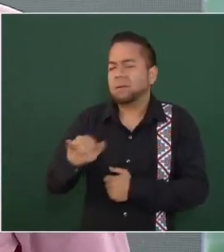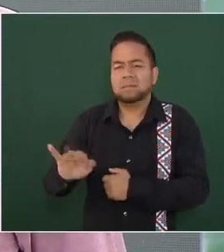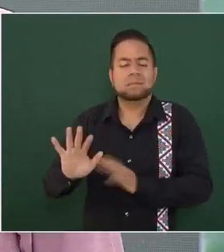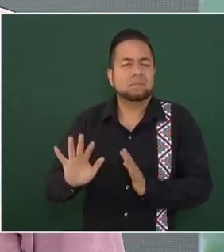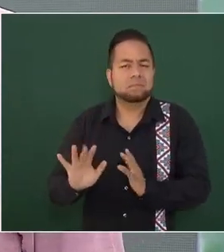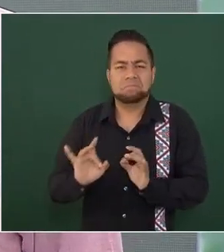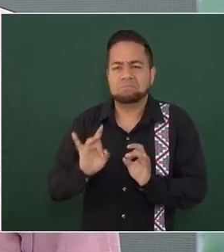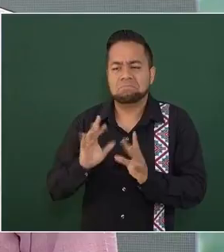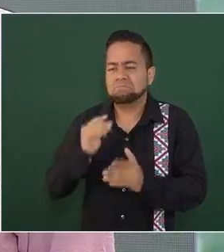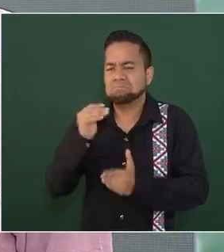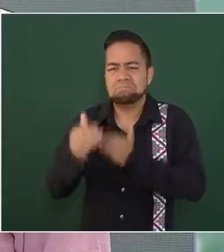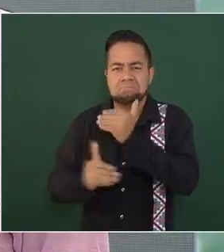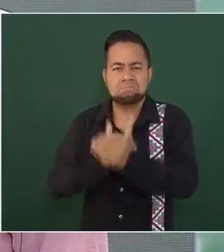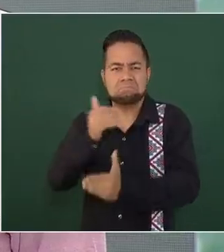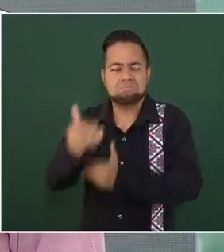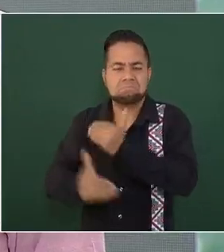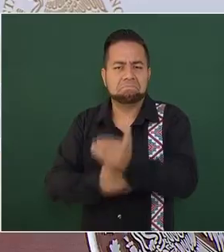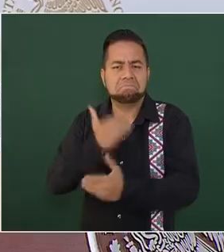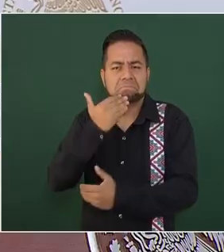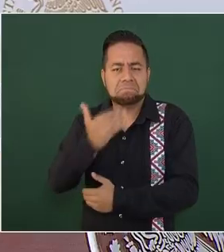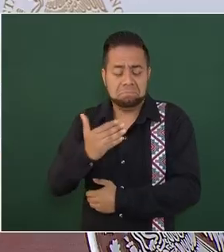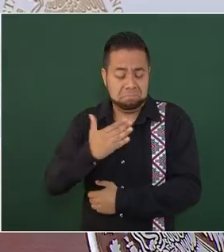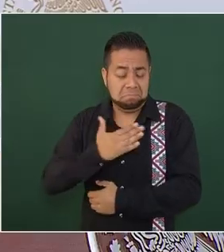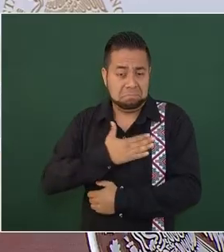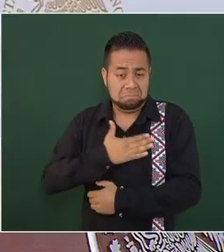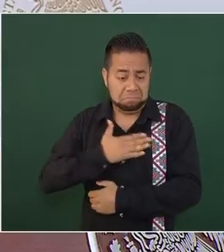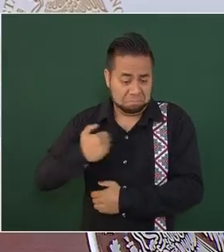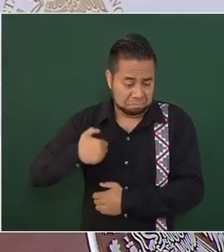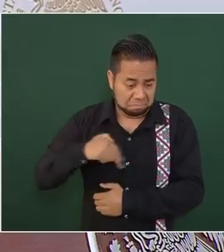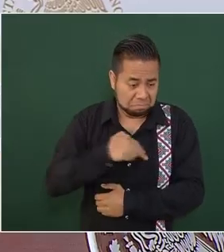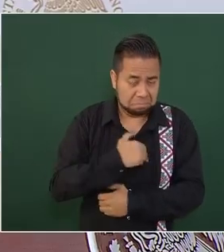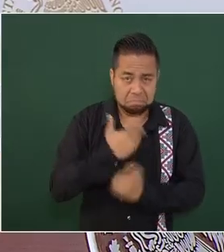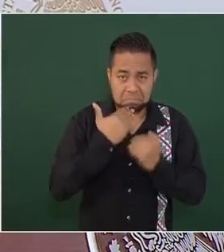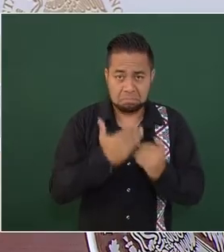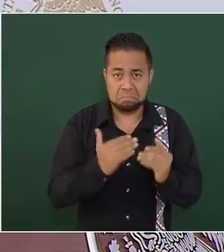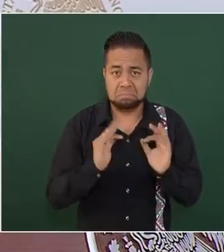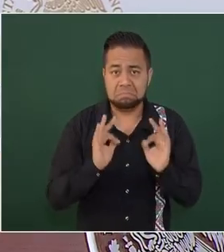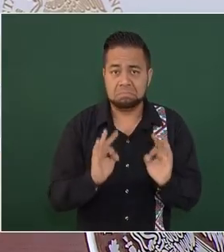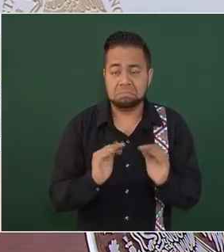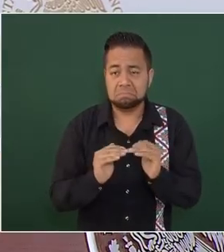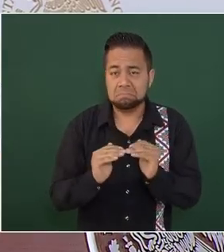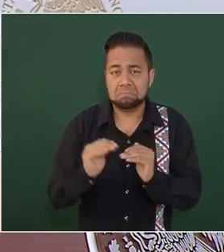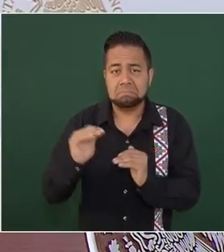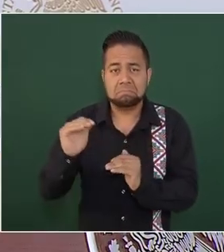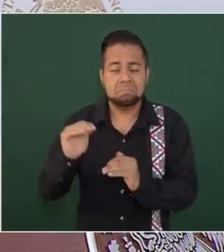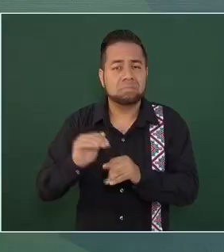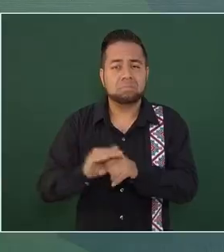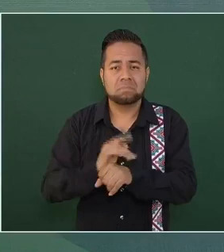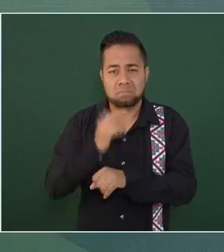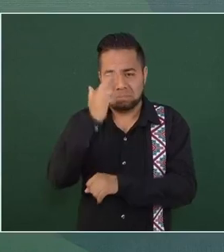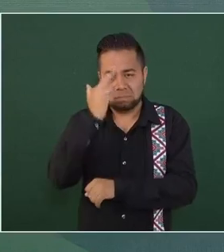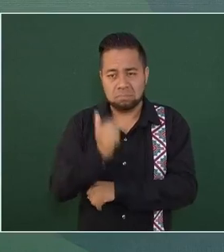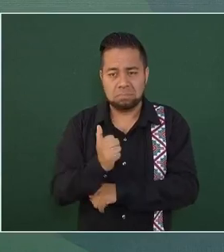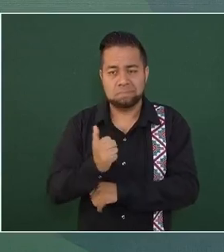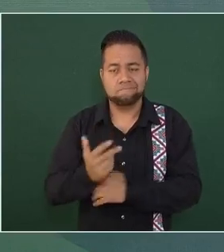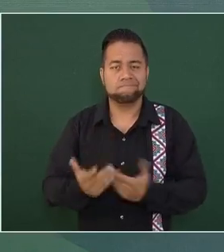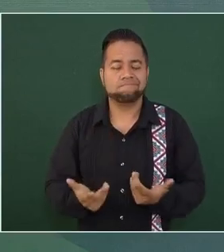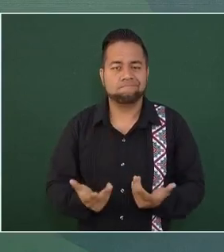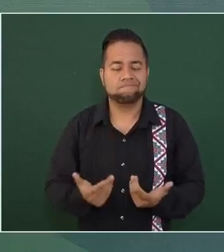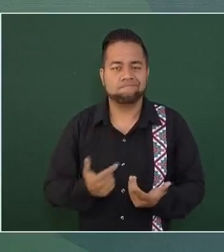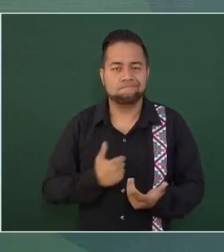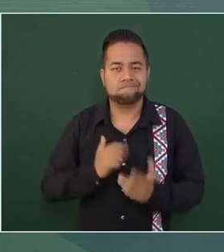va bien a nosotros nos ha ido bien porque hemos enfrentado